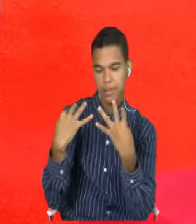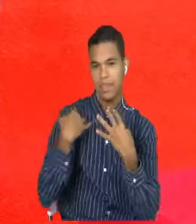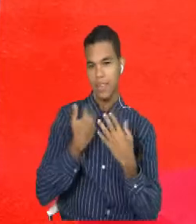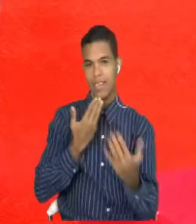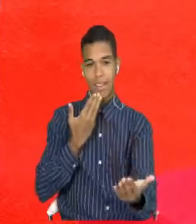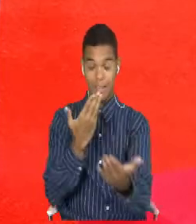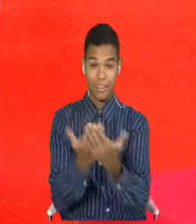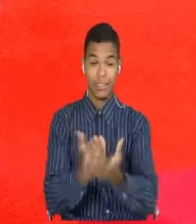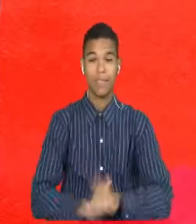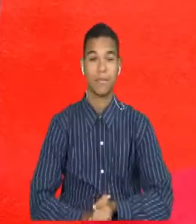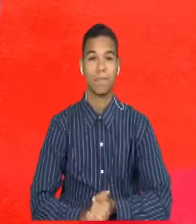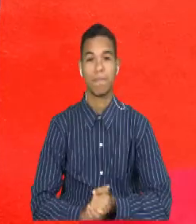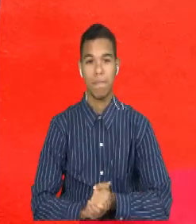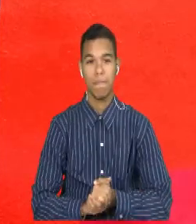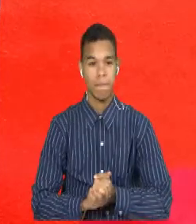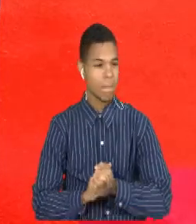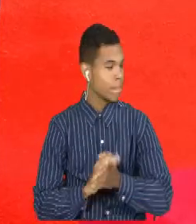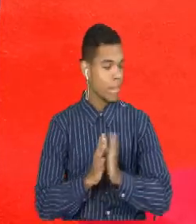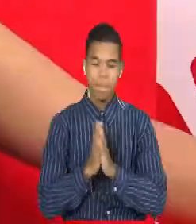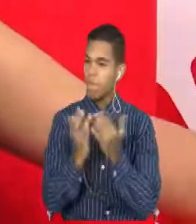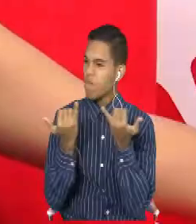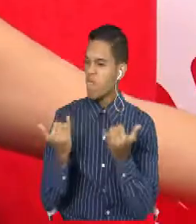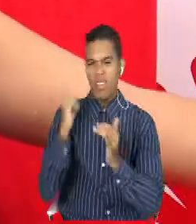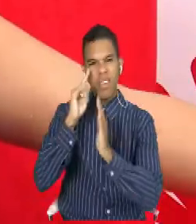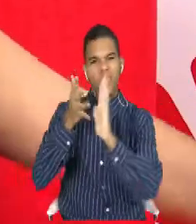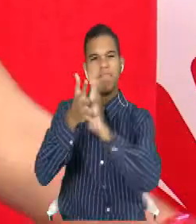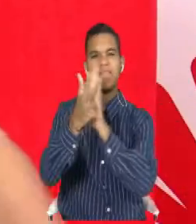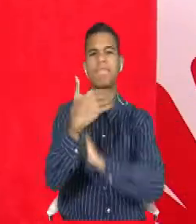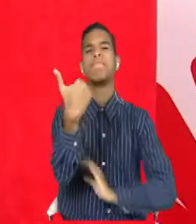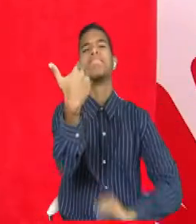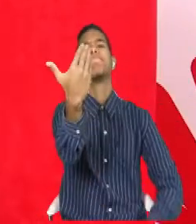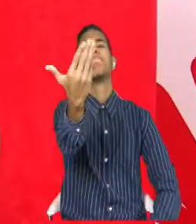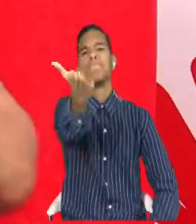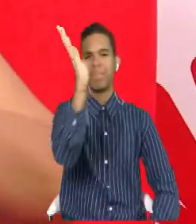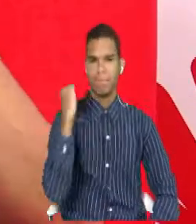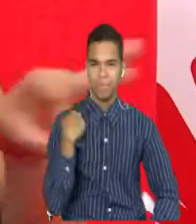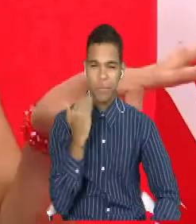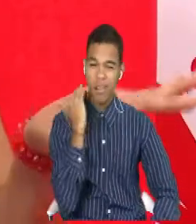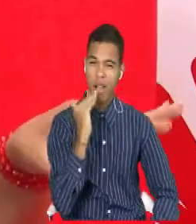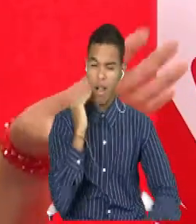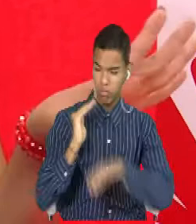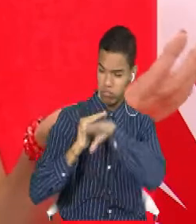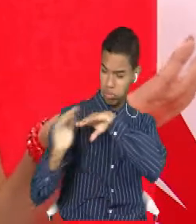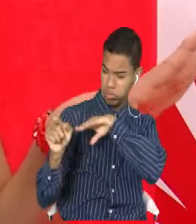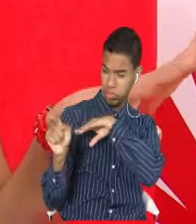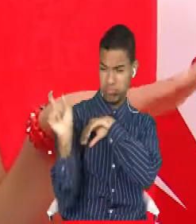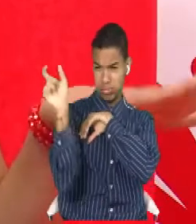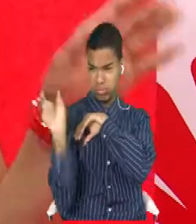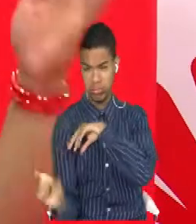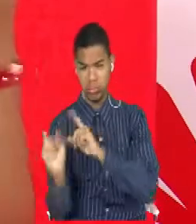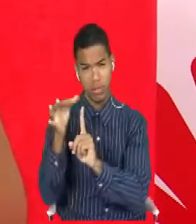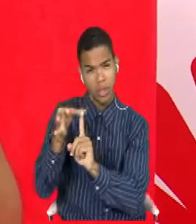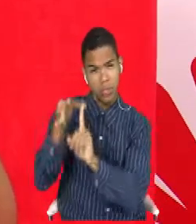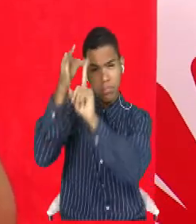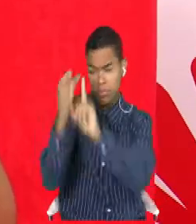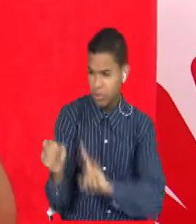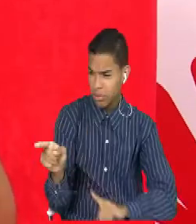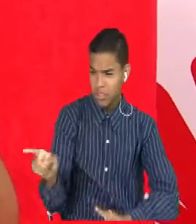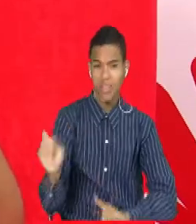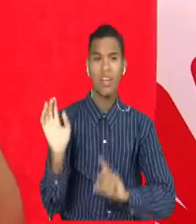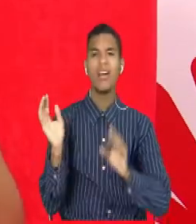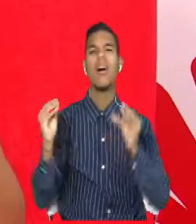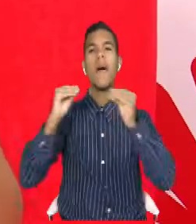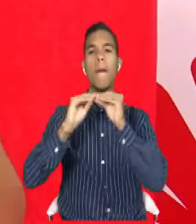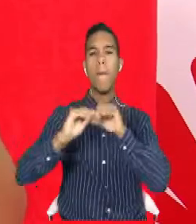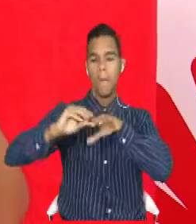con nosotros. Bueno, hoy tengo que contarle, Kiara, que tenemos una invitada de lujo, además porque nos hace lucir las